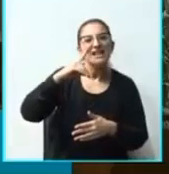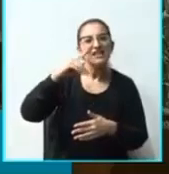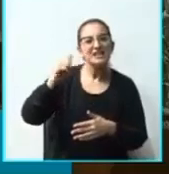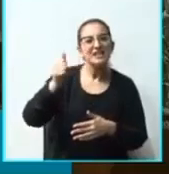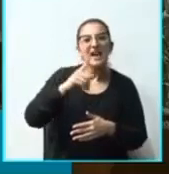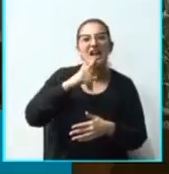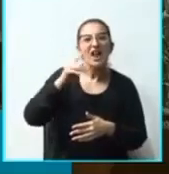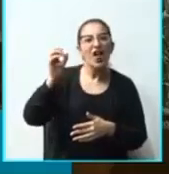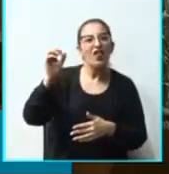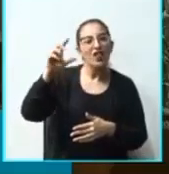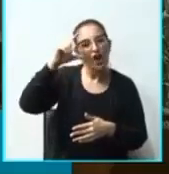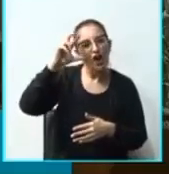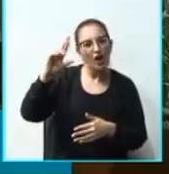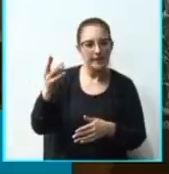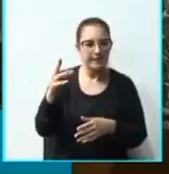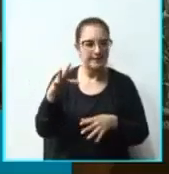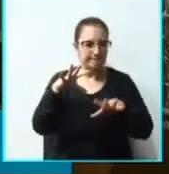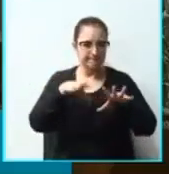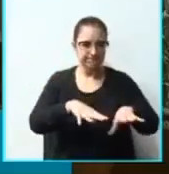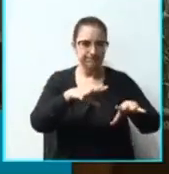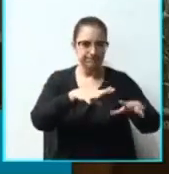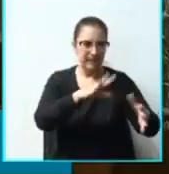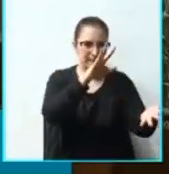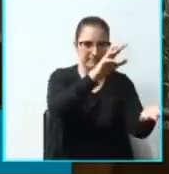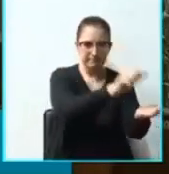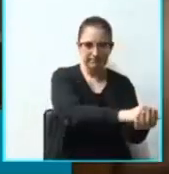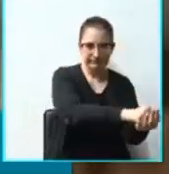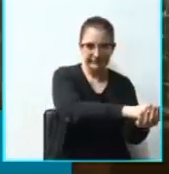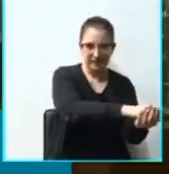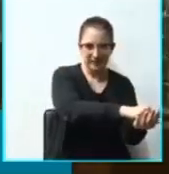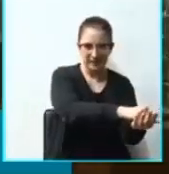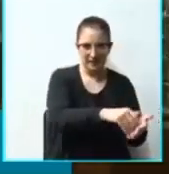en forma violenta los barrios populares.